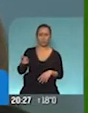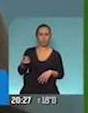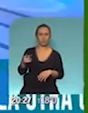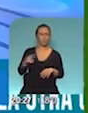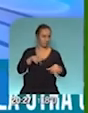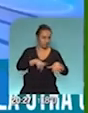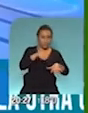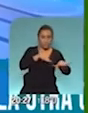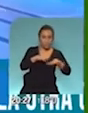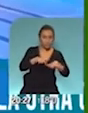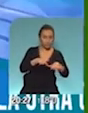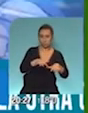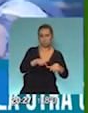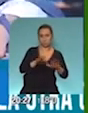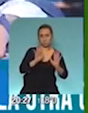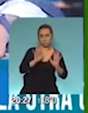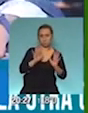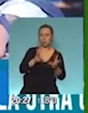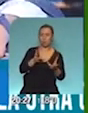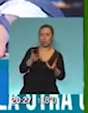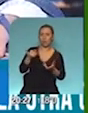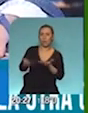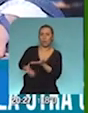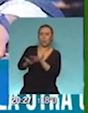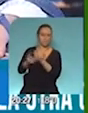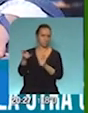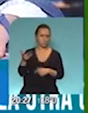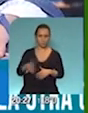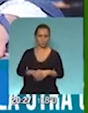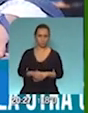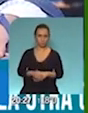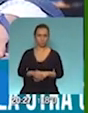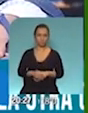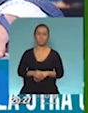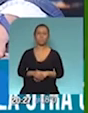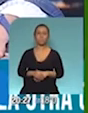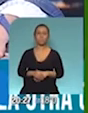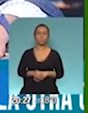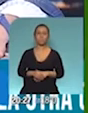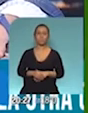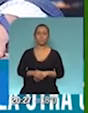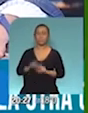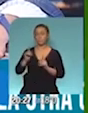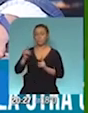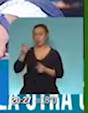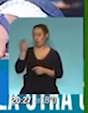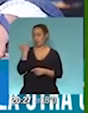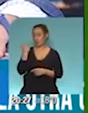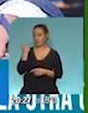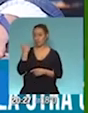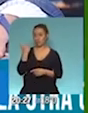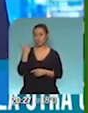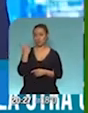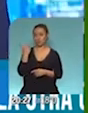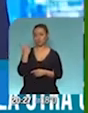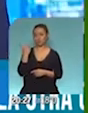no solamente lo dijo así con liviandad, sino que aseguró que pueden no haber elecciones legislativas